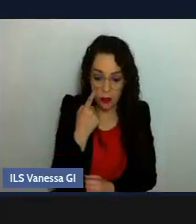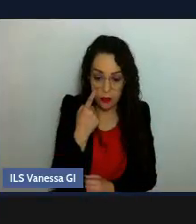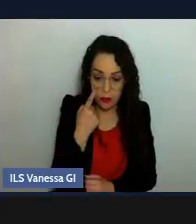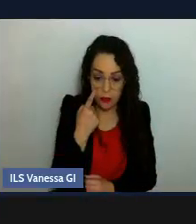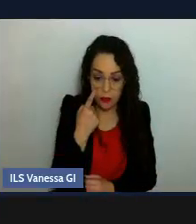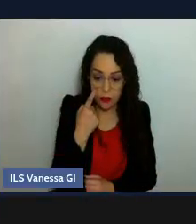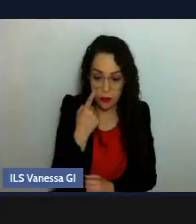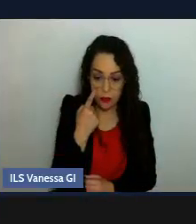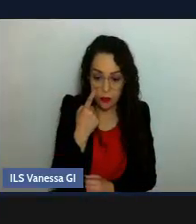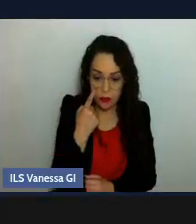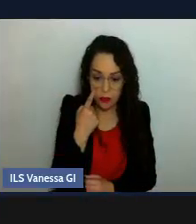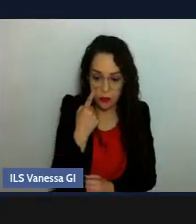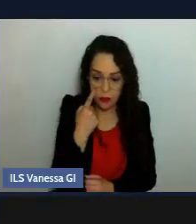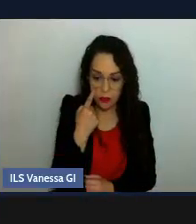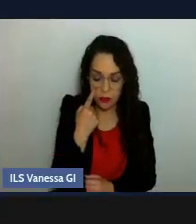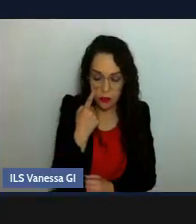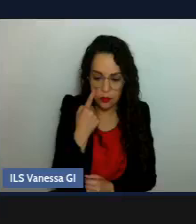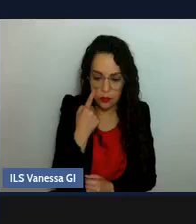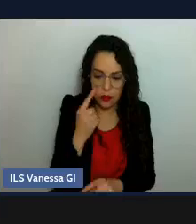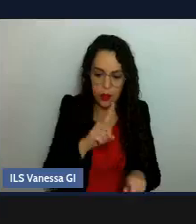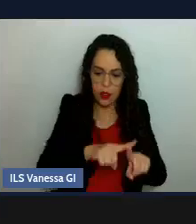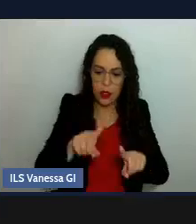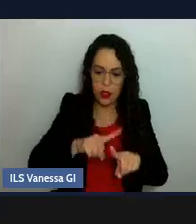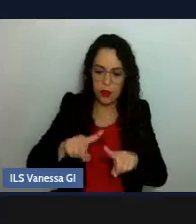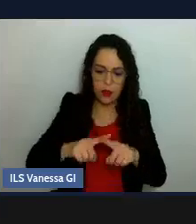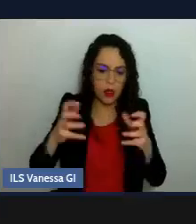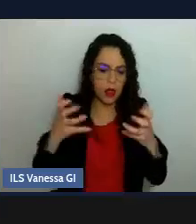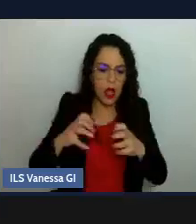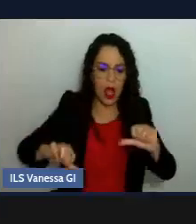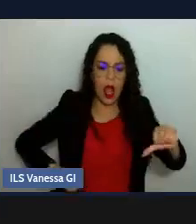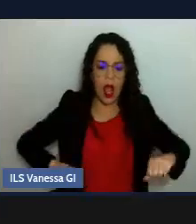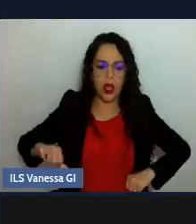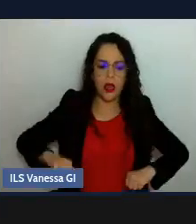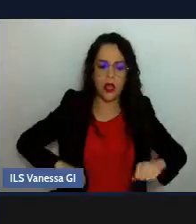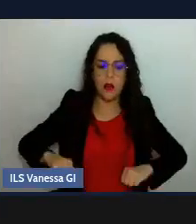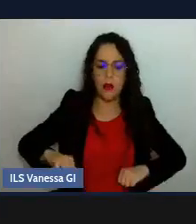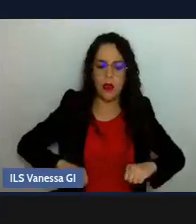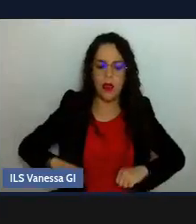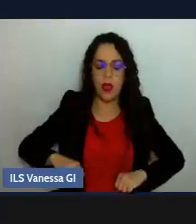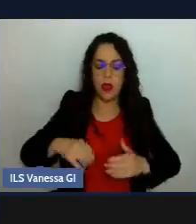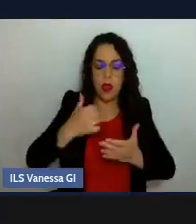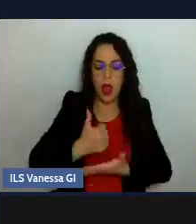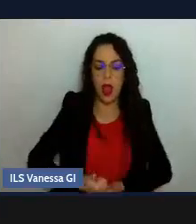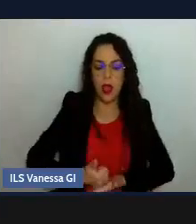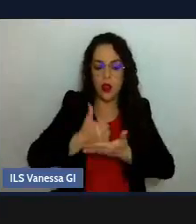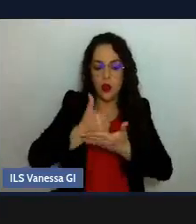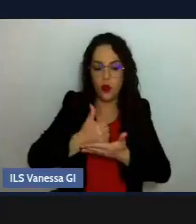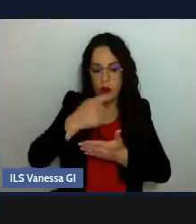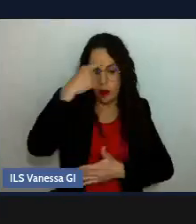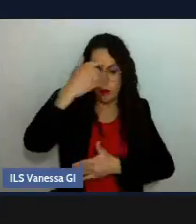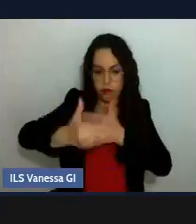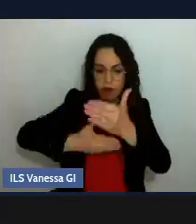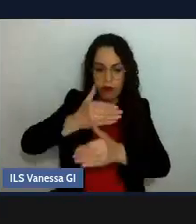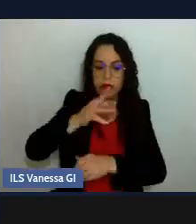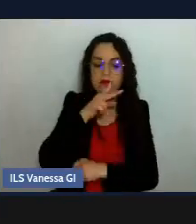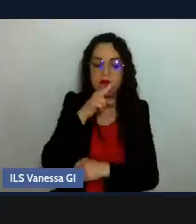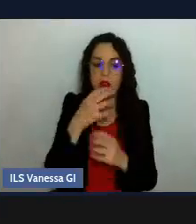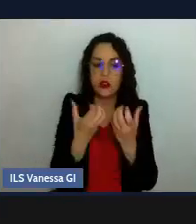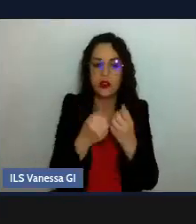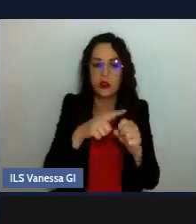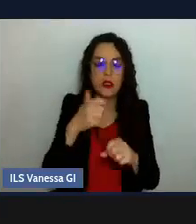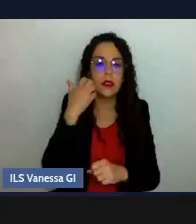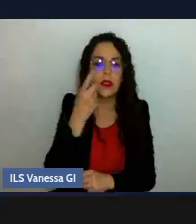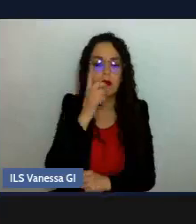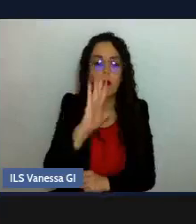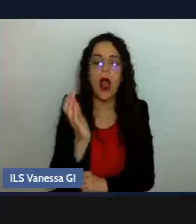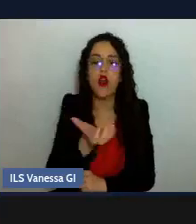desde aquellas actividades que realizamos que fortalecen nuestro tejido social como costumbres, ¿no? Alguna